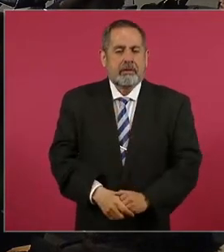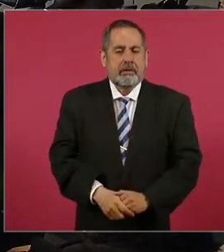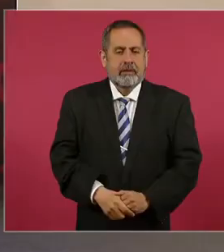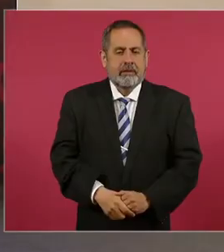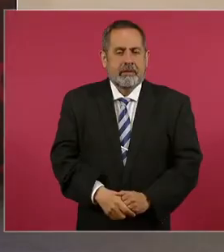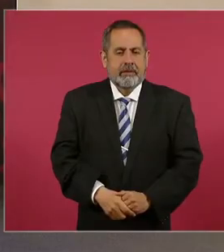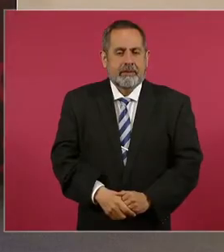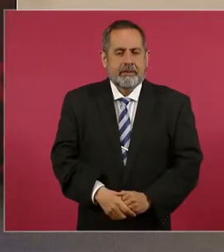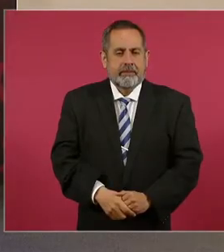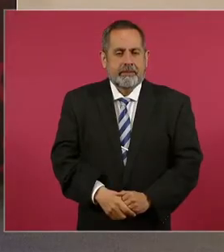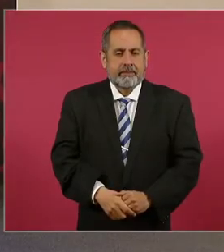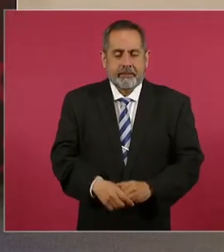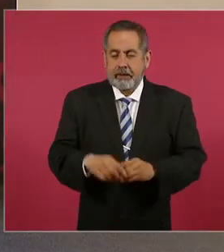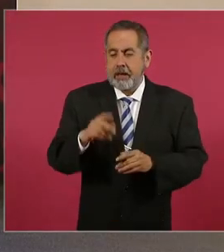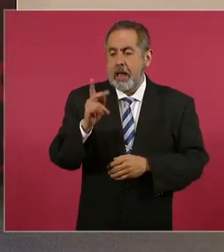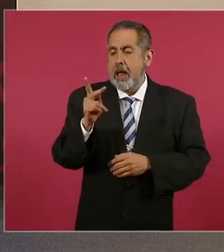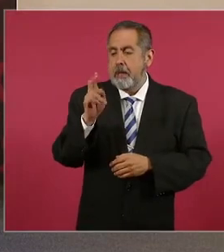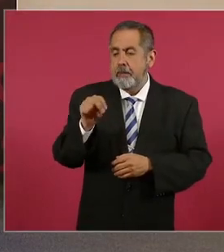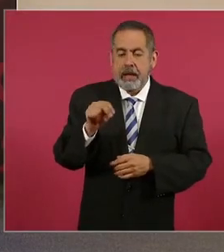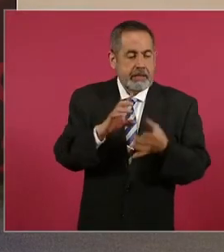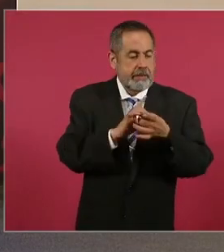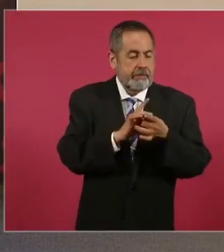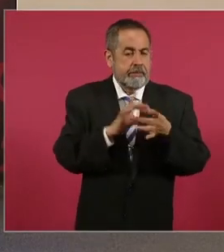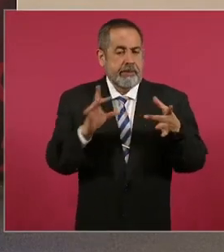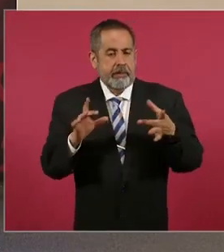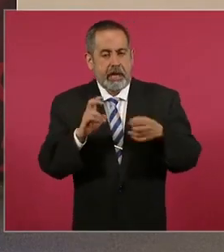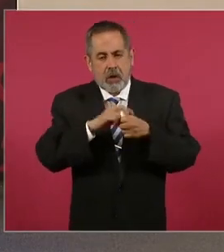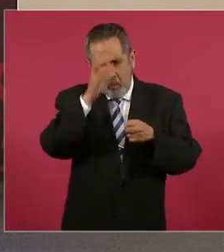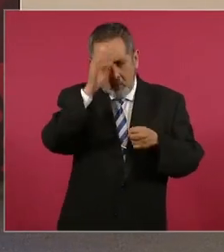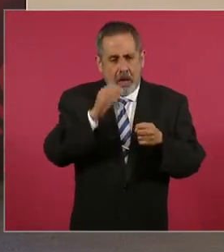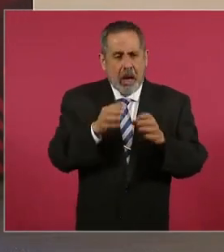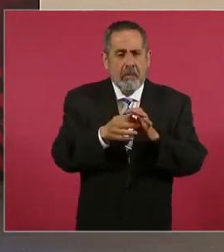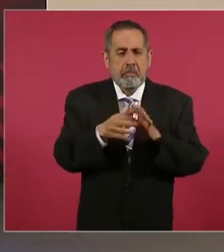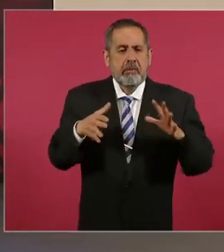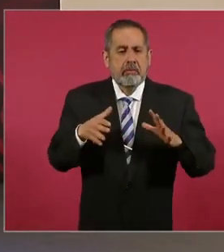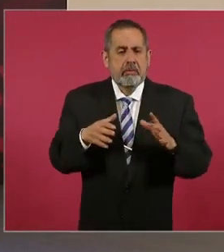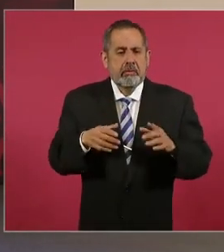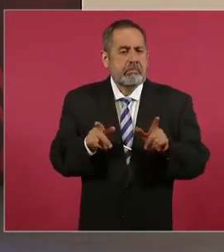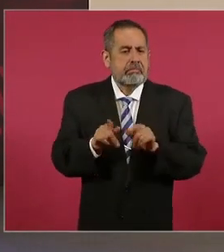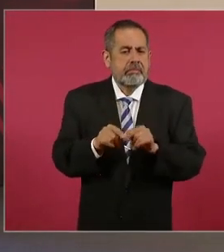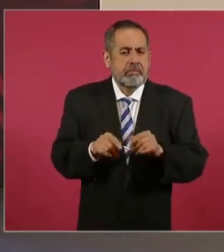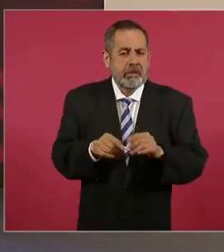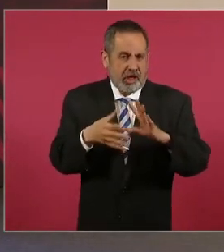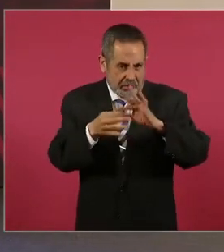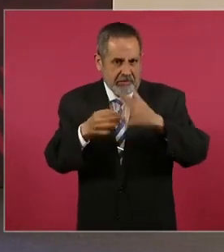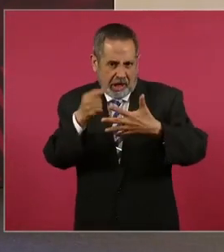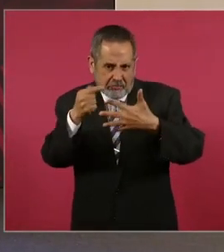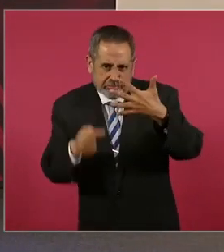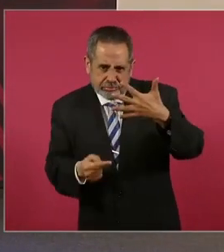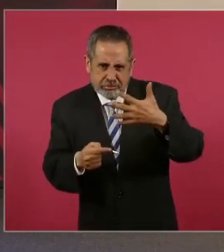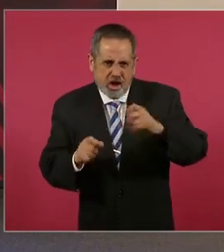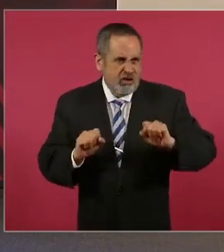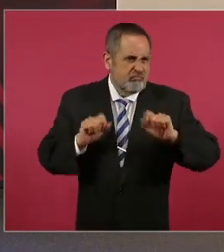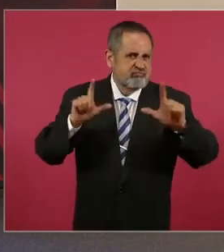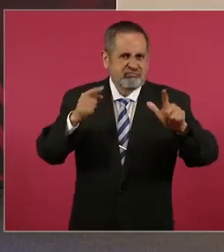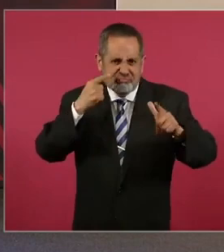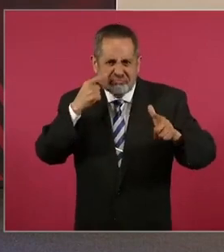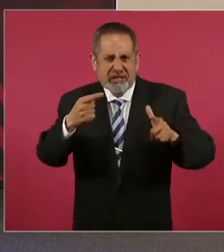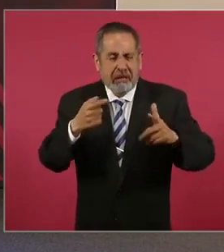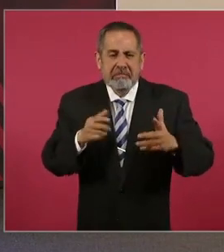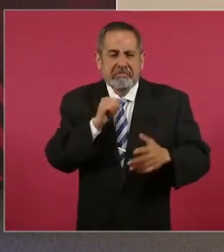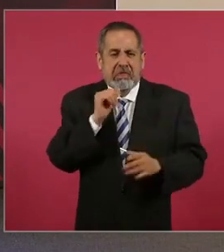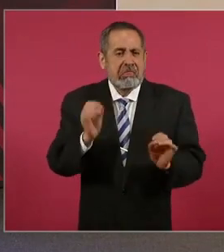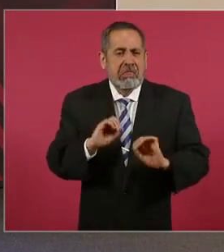PAN se baja de la alianza en Coahuila, nada más. El único. El documento no.